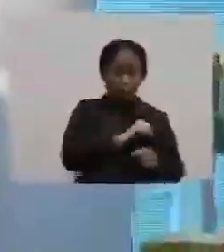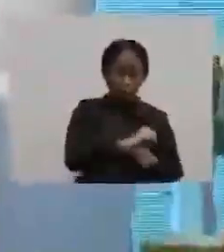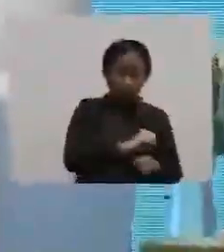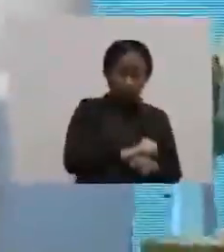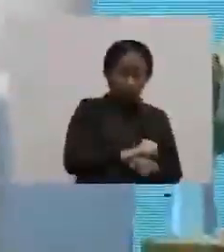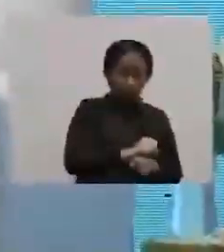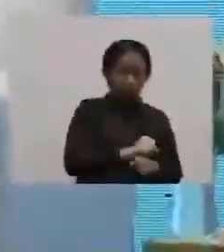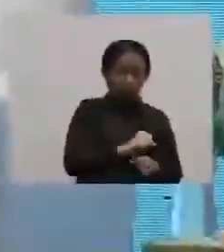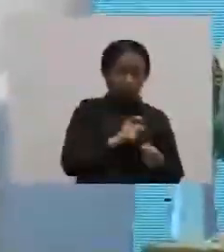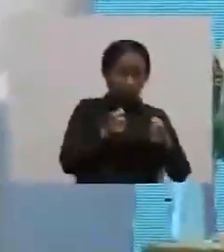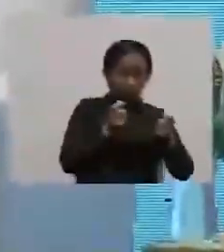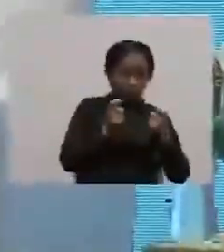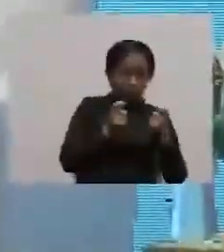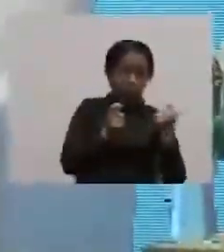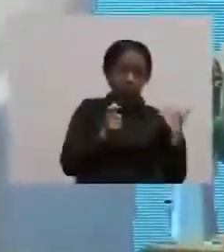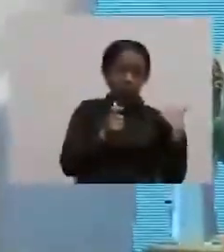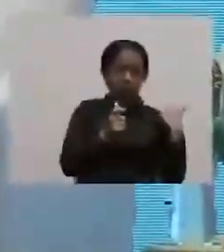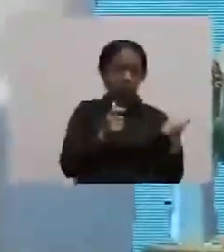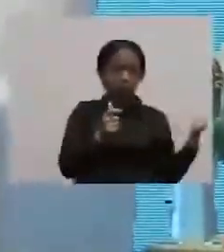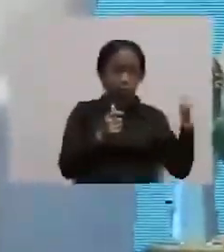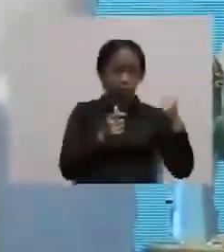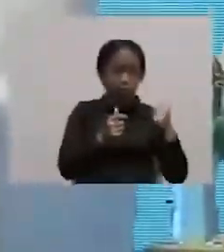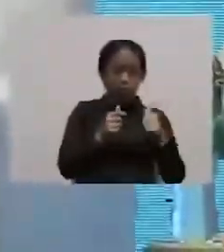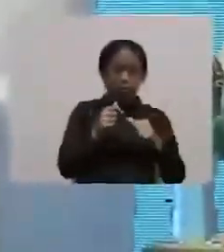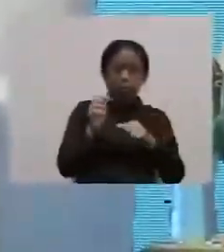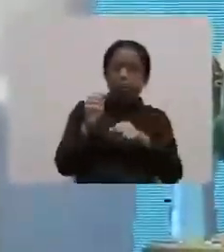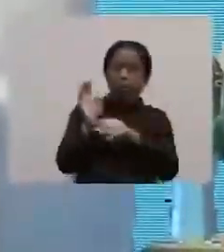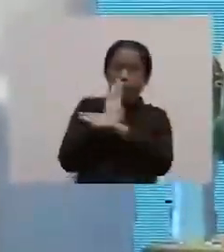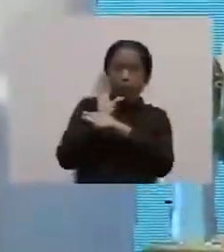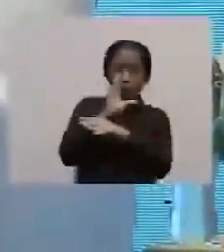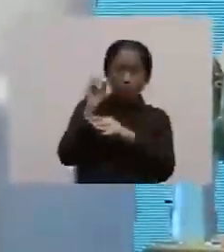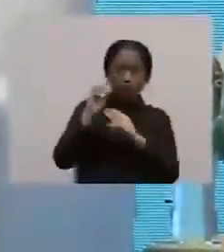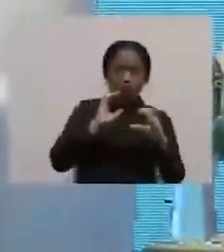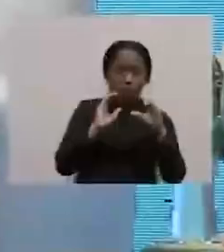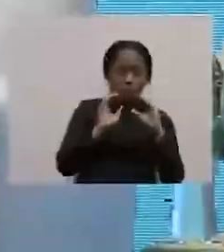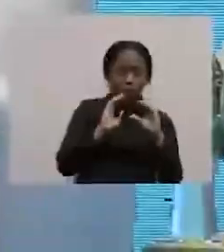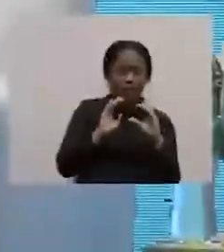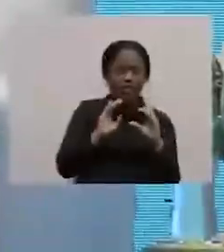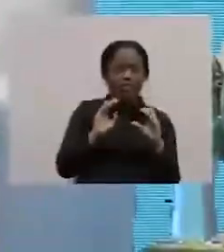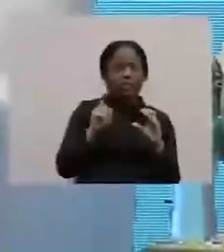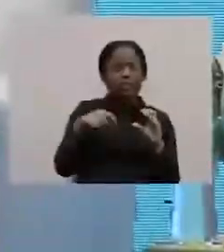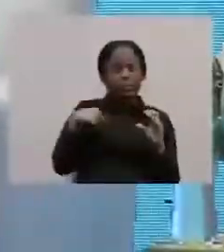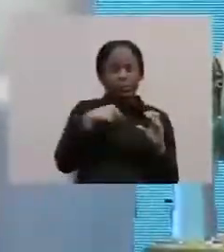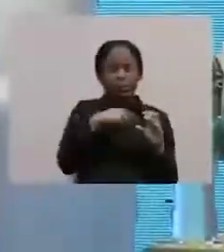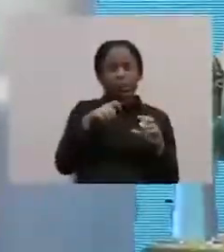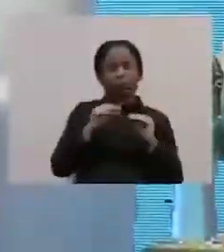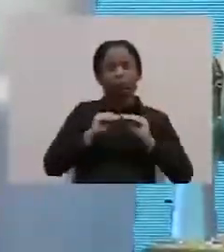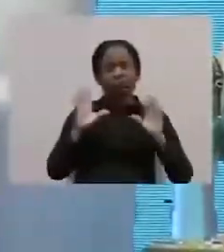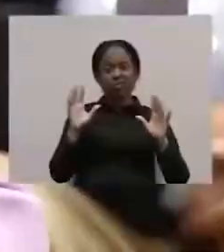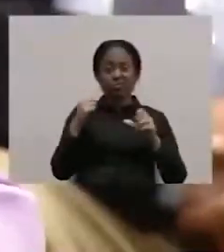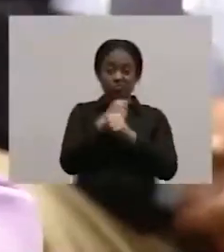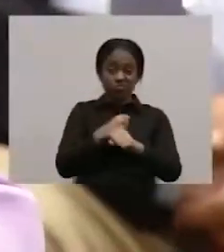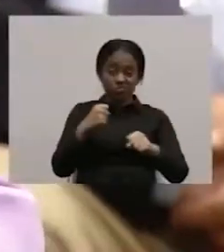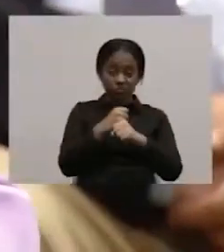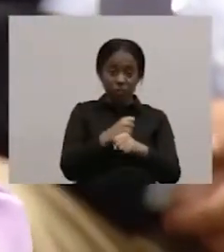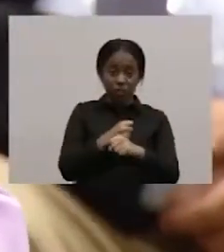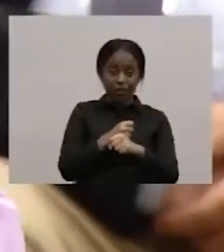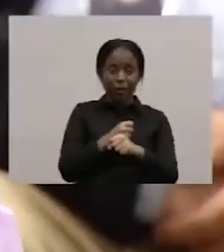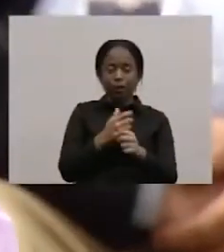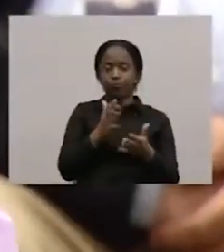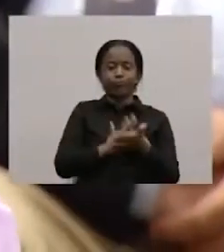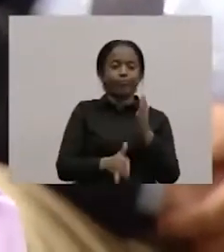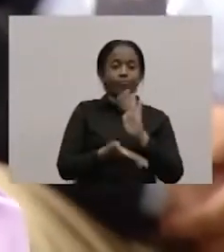nuestros roles de dirigentes empresariales también en la comunicación, tenemos que estar claro que esa es una lucha que no termina nunca,